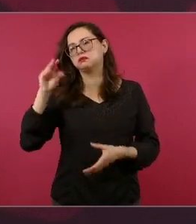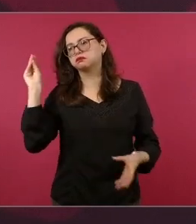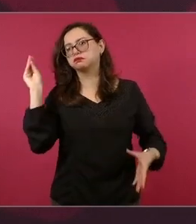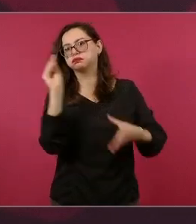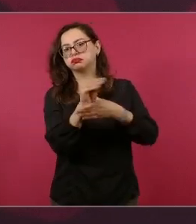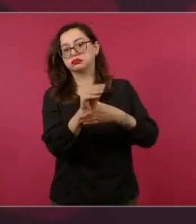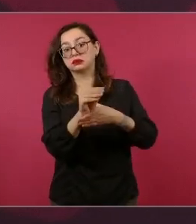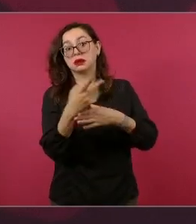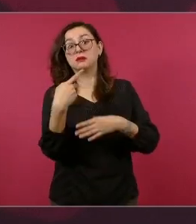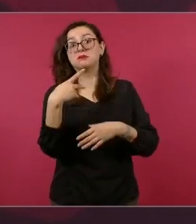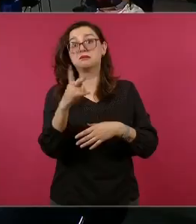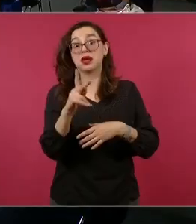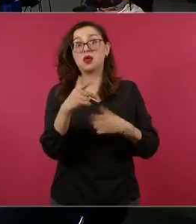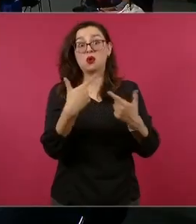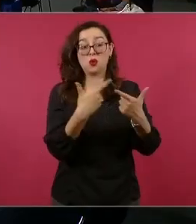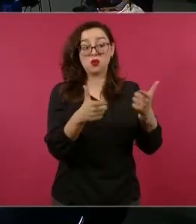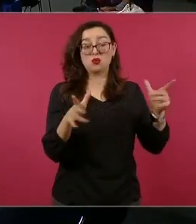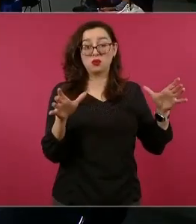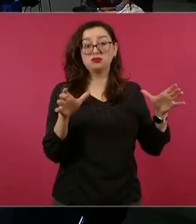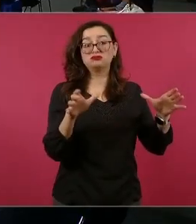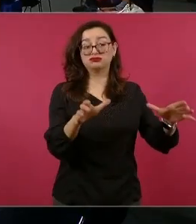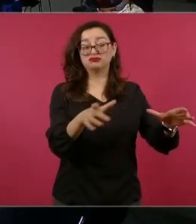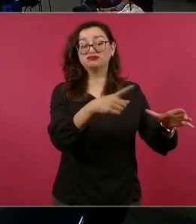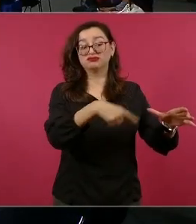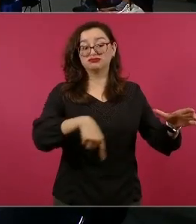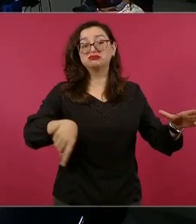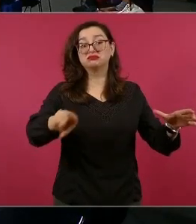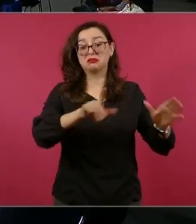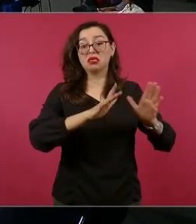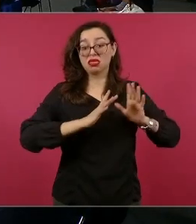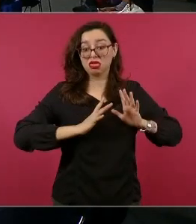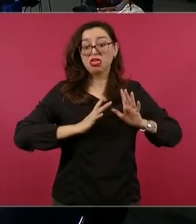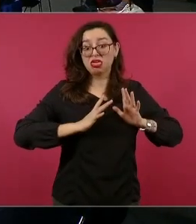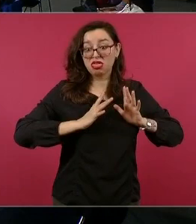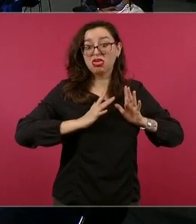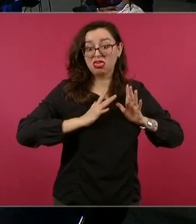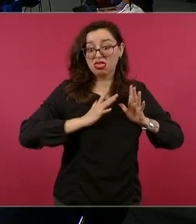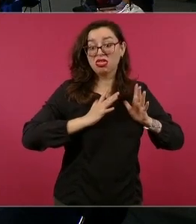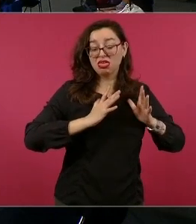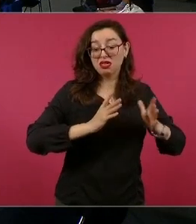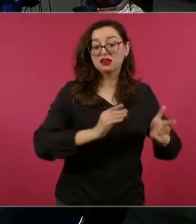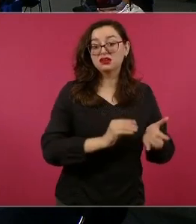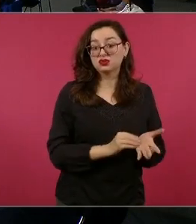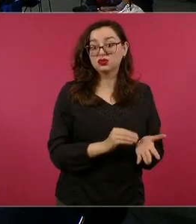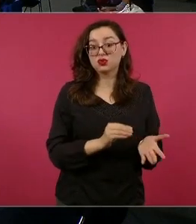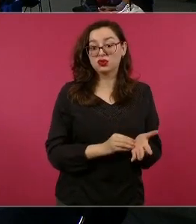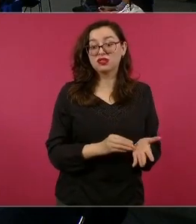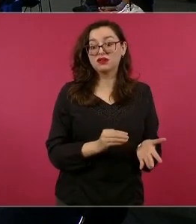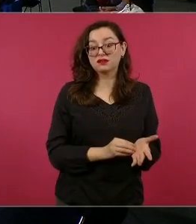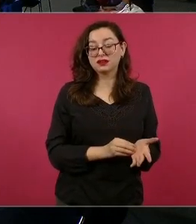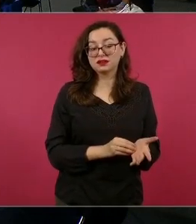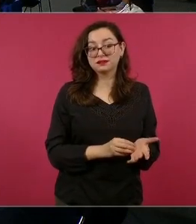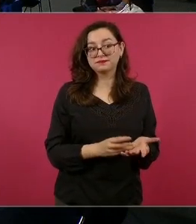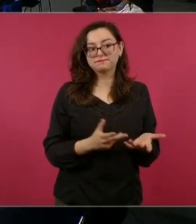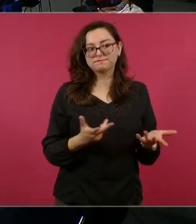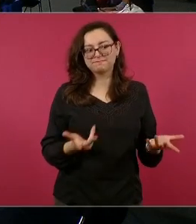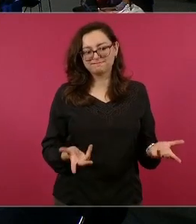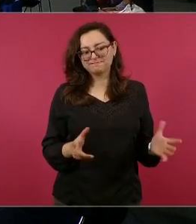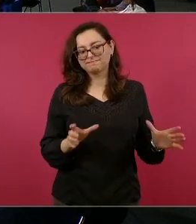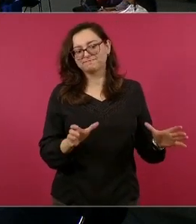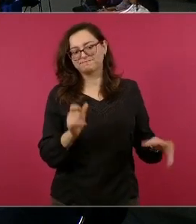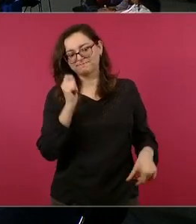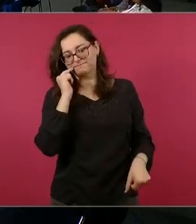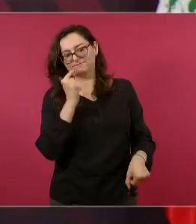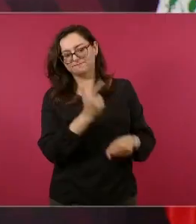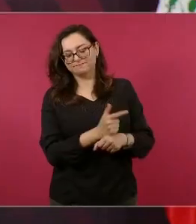pero sí hay un sector todavía. Entonces, es función del gobierno